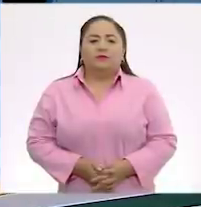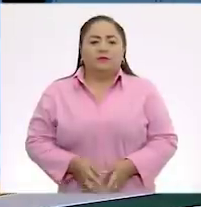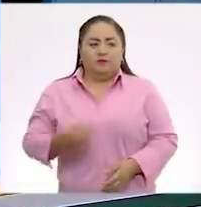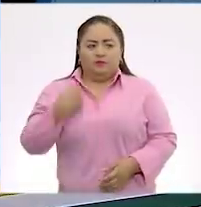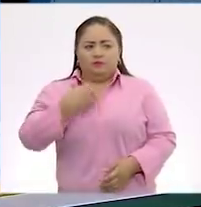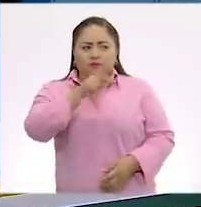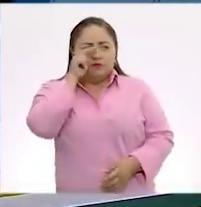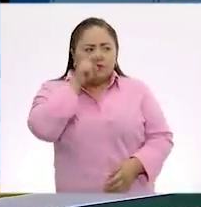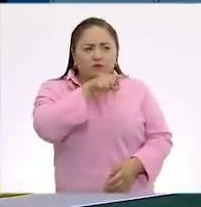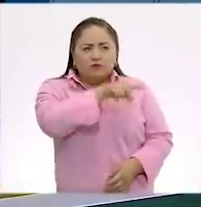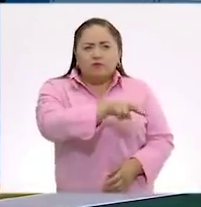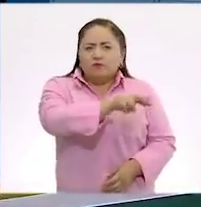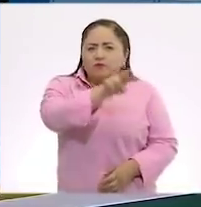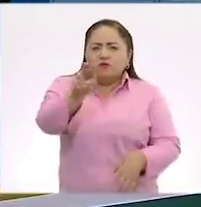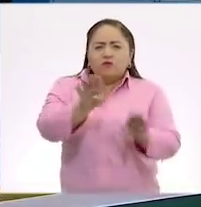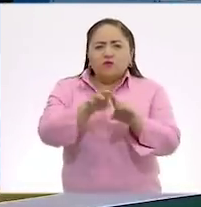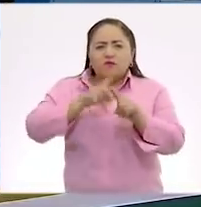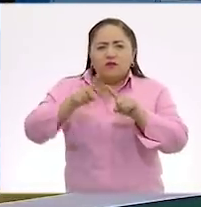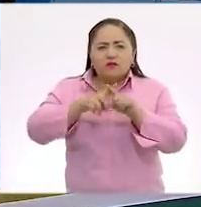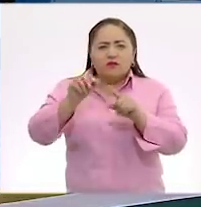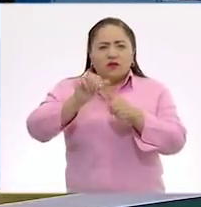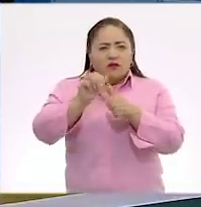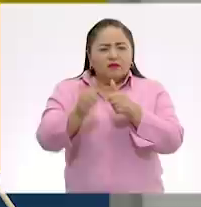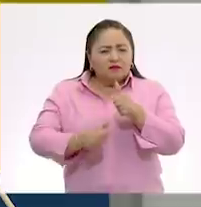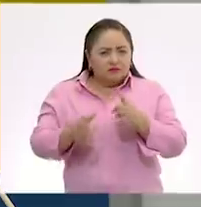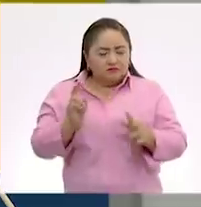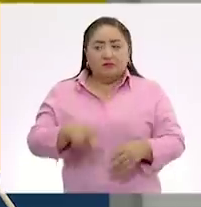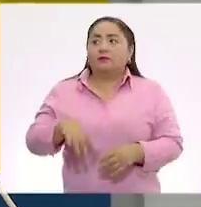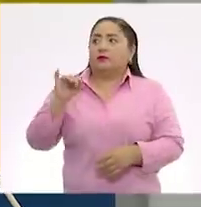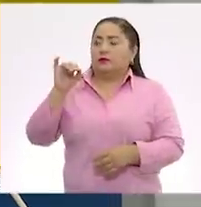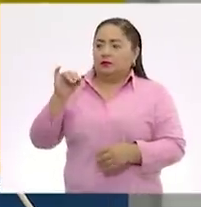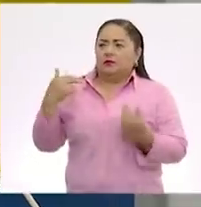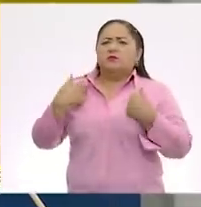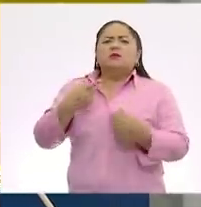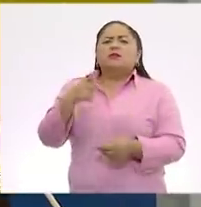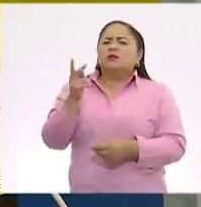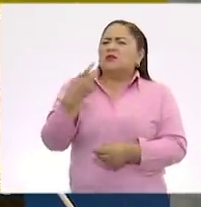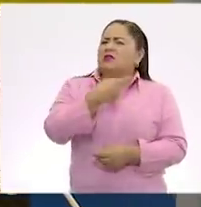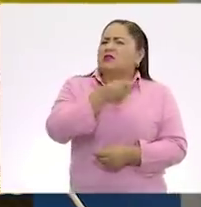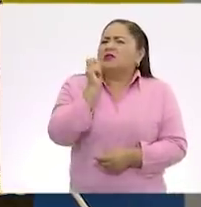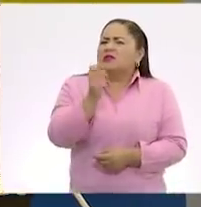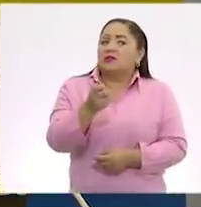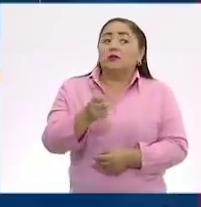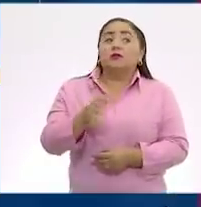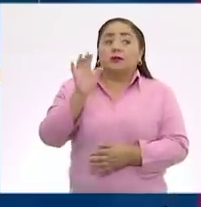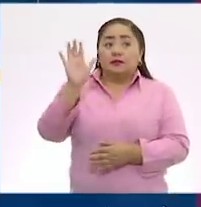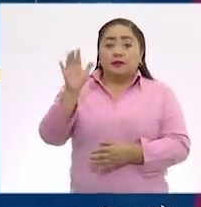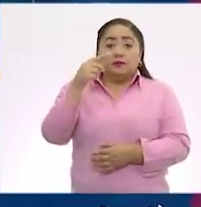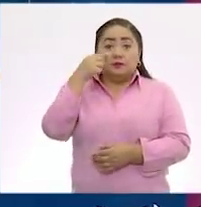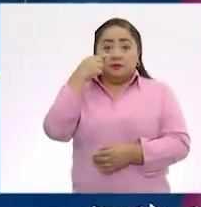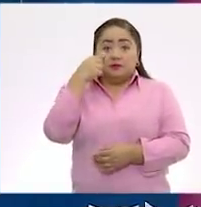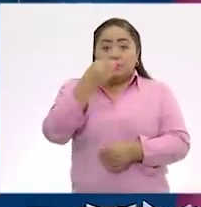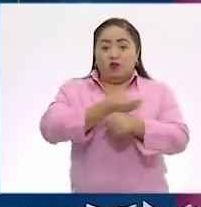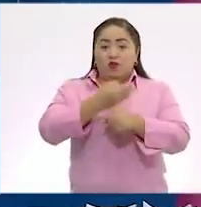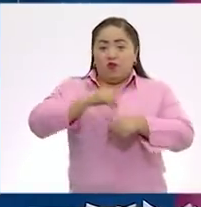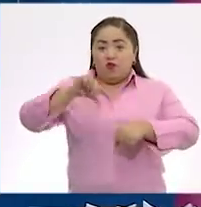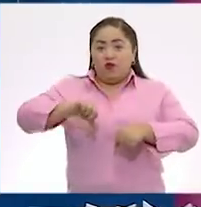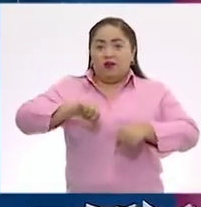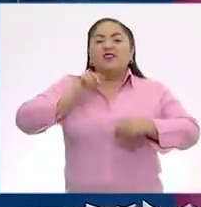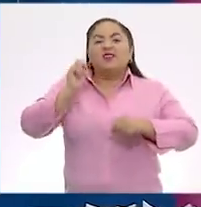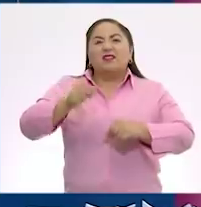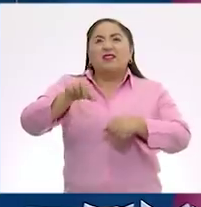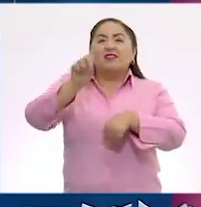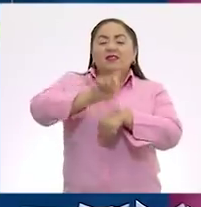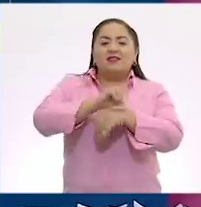Veo que estás observando las creaciones artísticas. Sí, maestro, ¿qué es esto, eh? Bueno, pues es algo del tema que vamos a trabajar